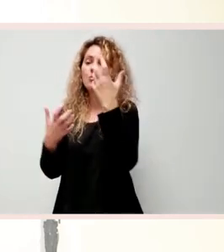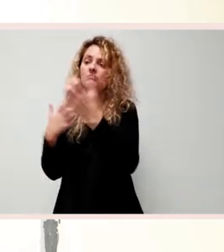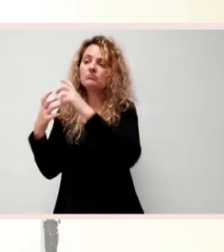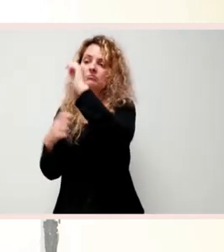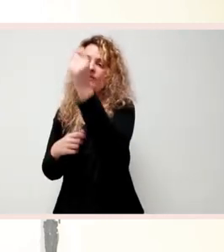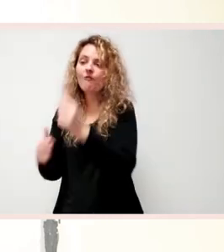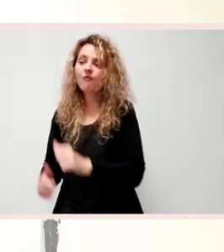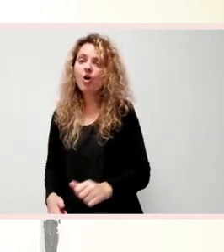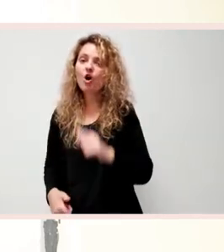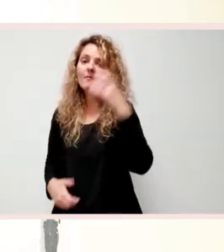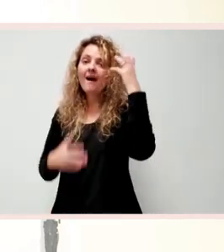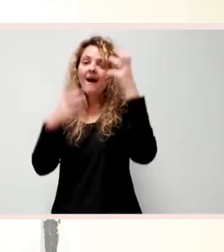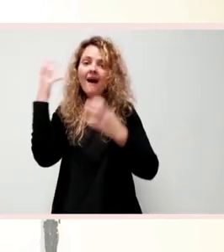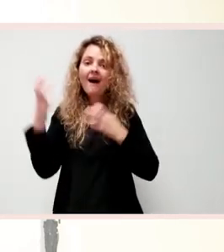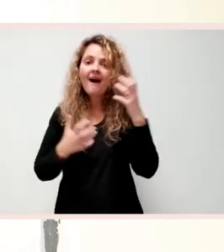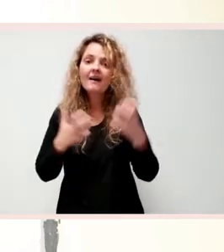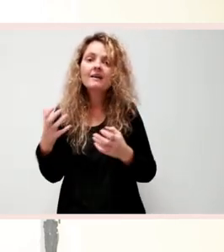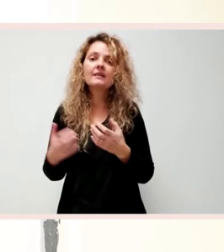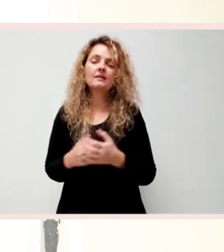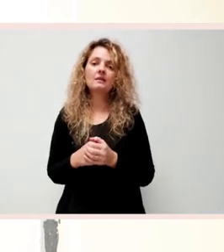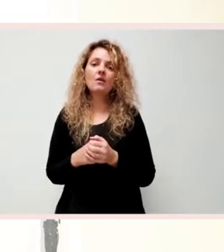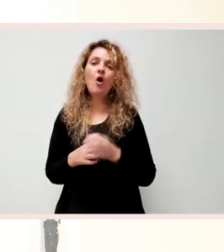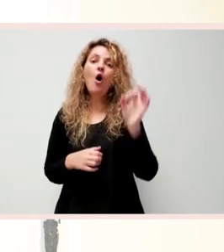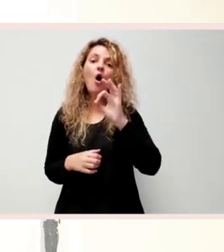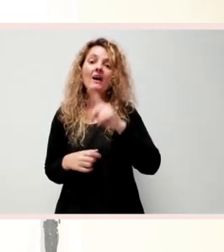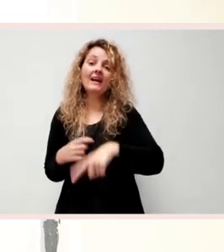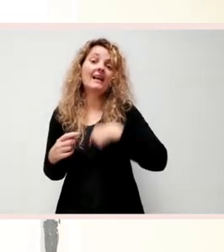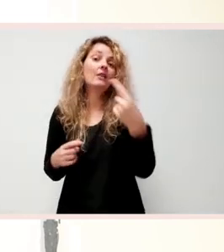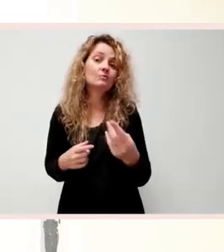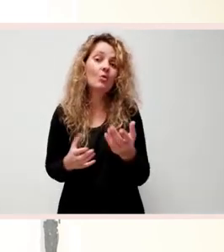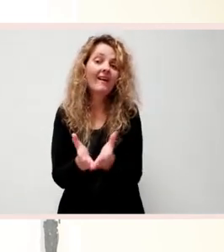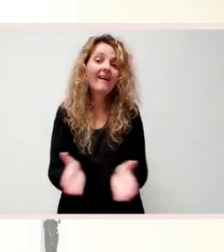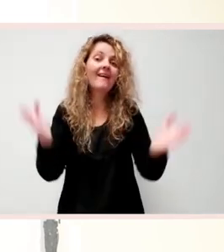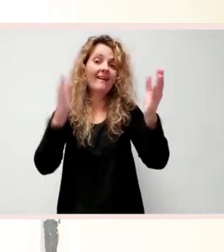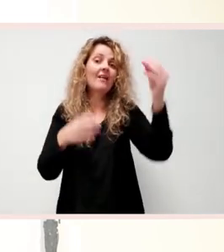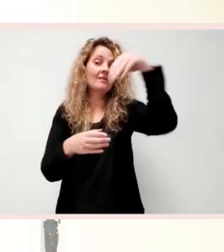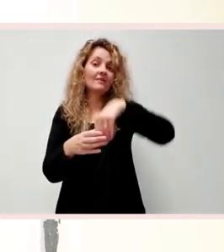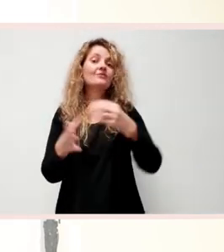representado, serían os animais que se van a consumir despois nesses caldeiros,